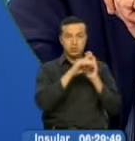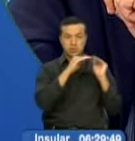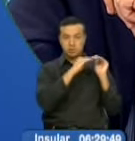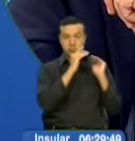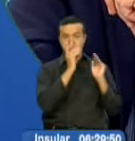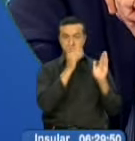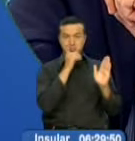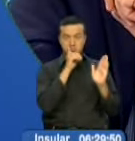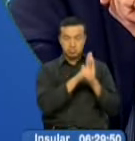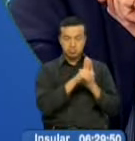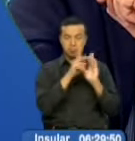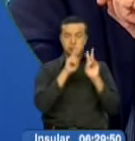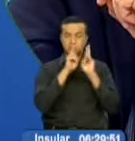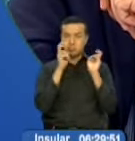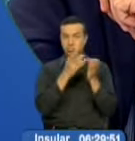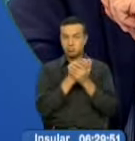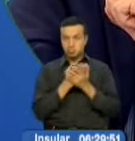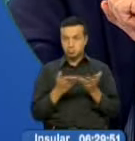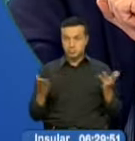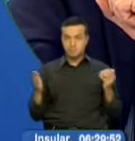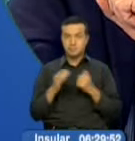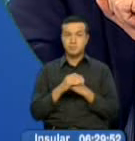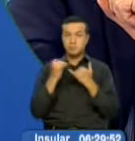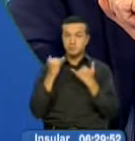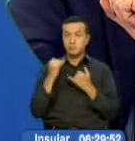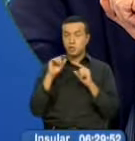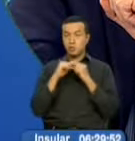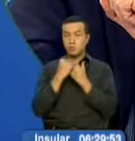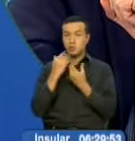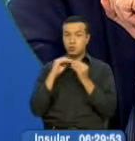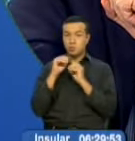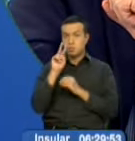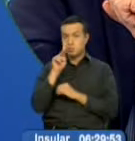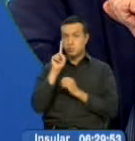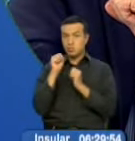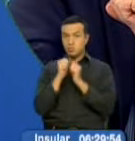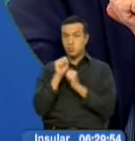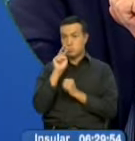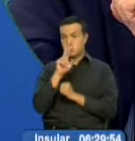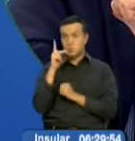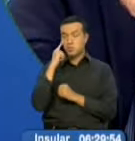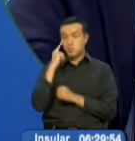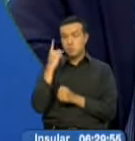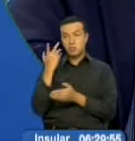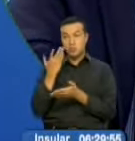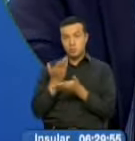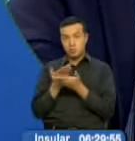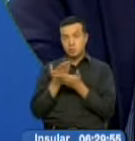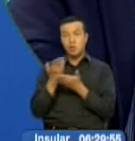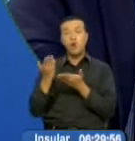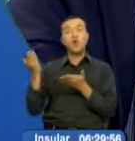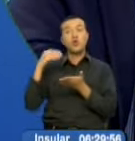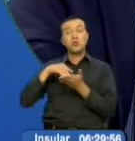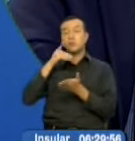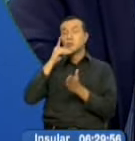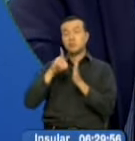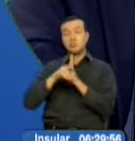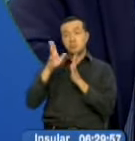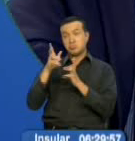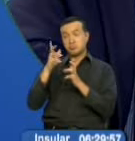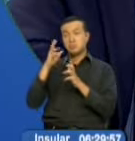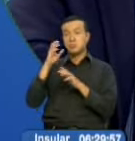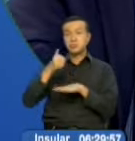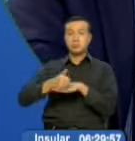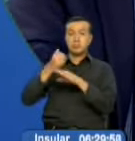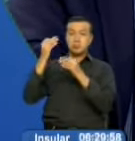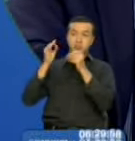Democracia. Respecto de lo que suceda hoy, creo Suma todavía tiene la posibilidad de presentar un recurso, si así lo deseare, ante el